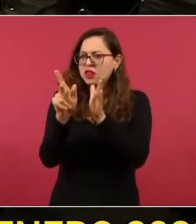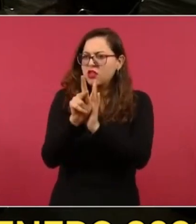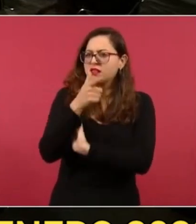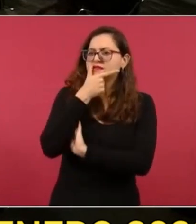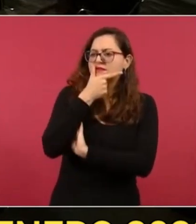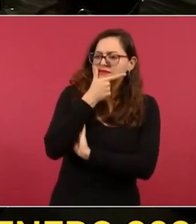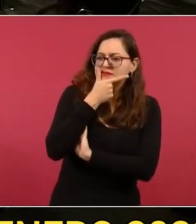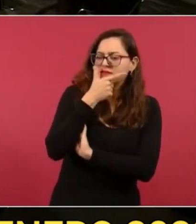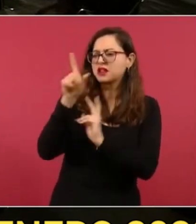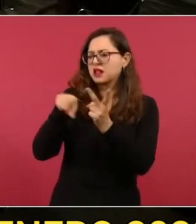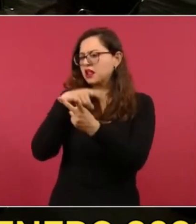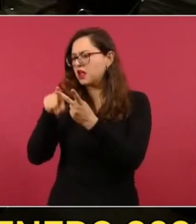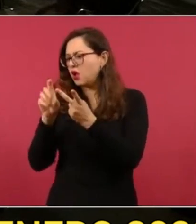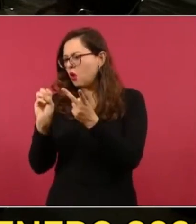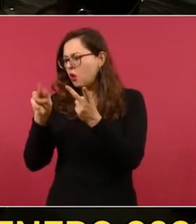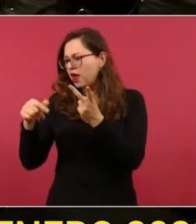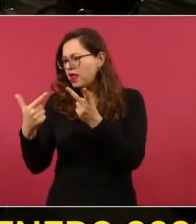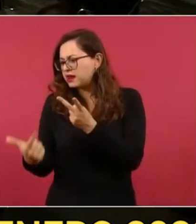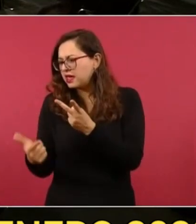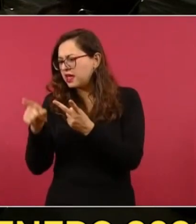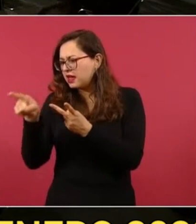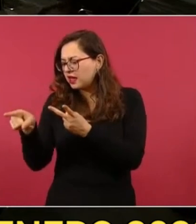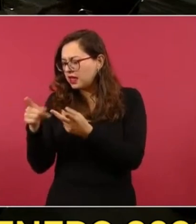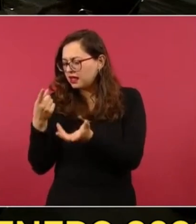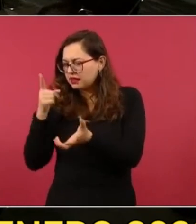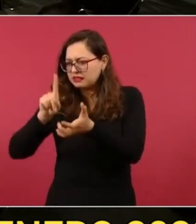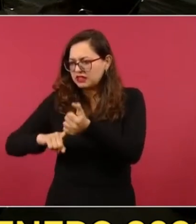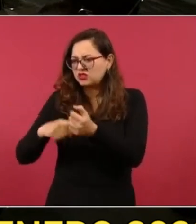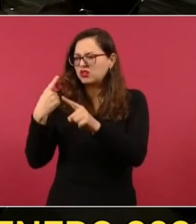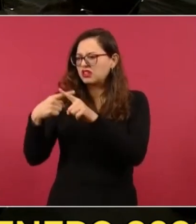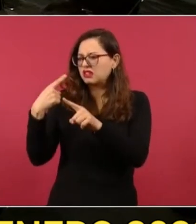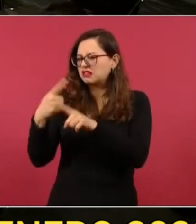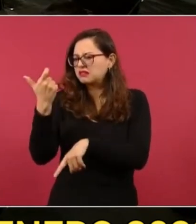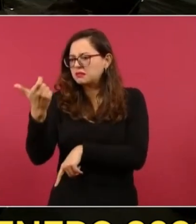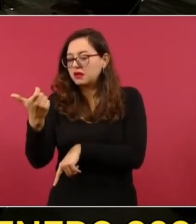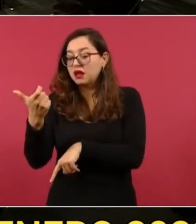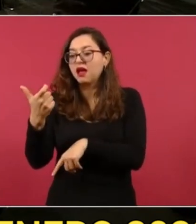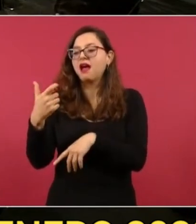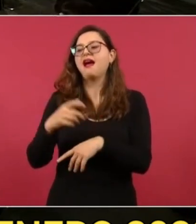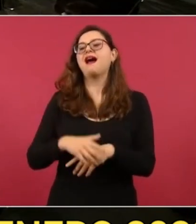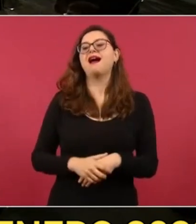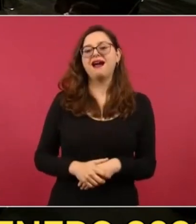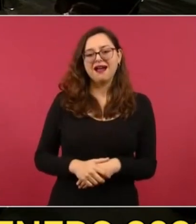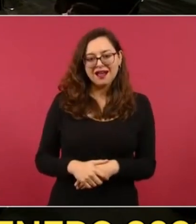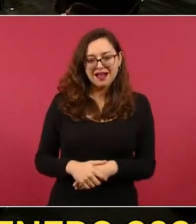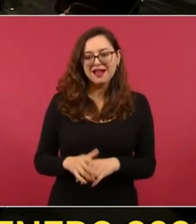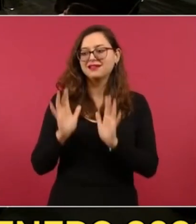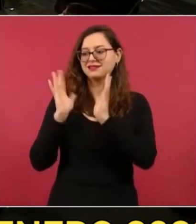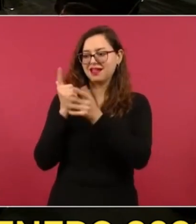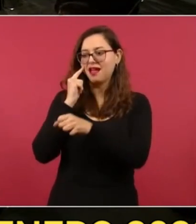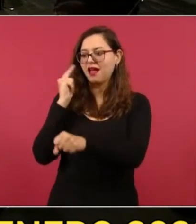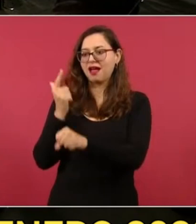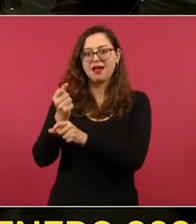refiere a este tema de los derechos humanos, son financiados internacionalmente y obviamente obedecen a ciertos intereses,